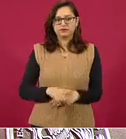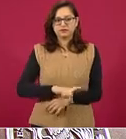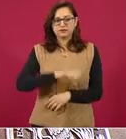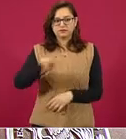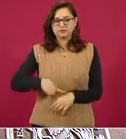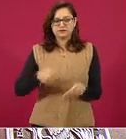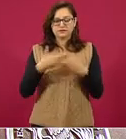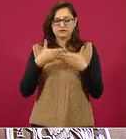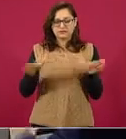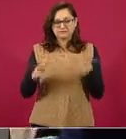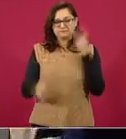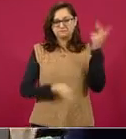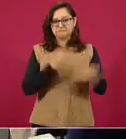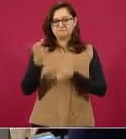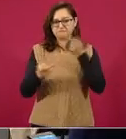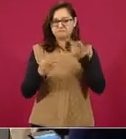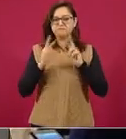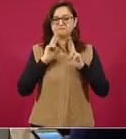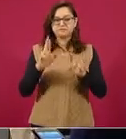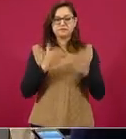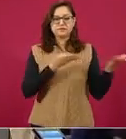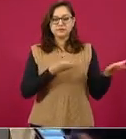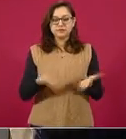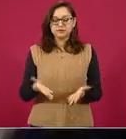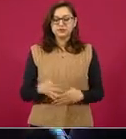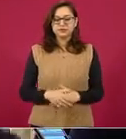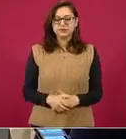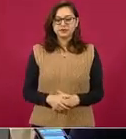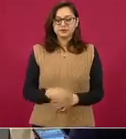y respuestas. Entonces, adelante.